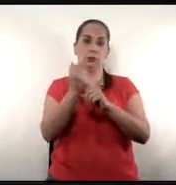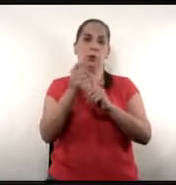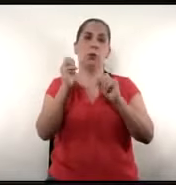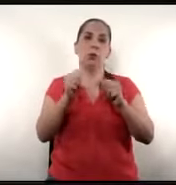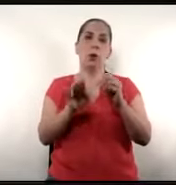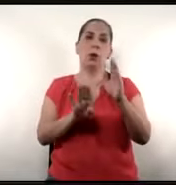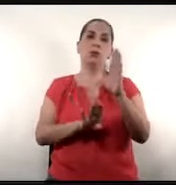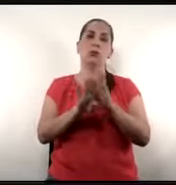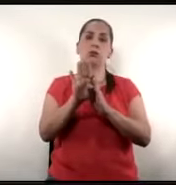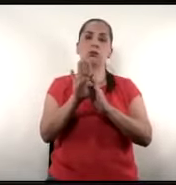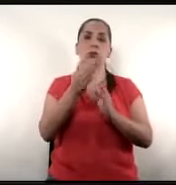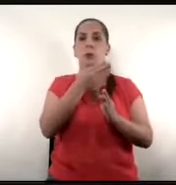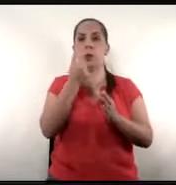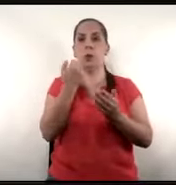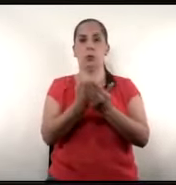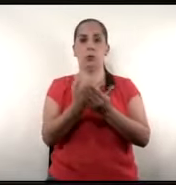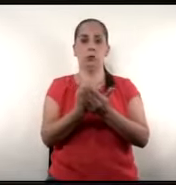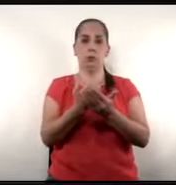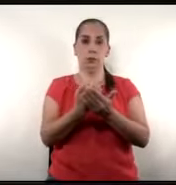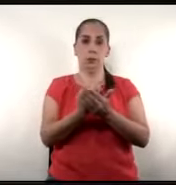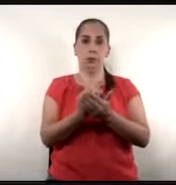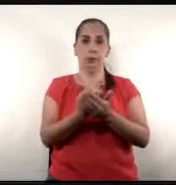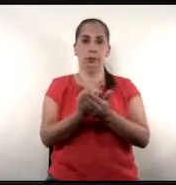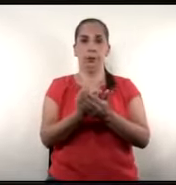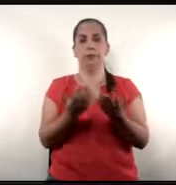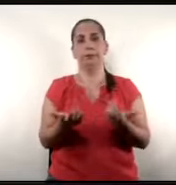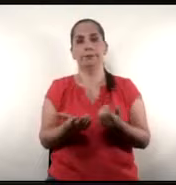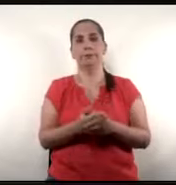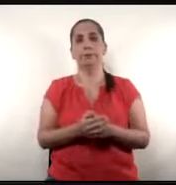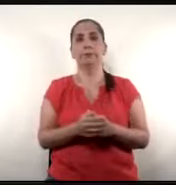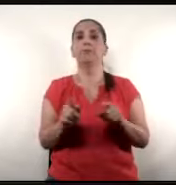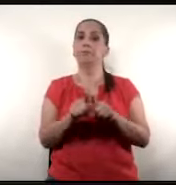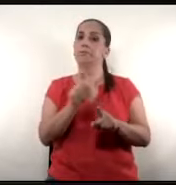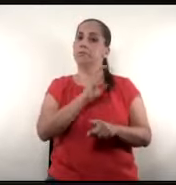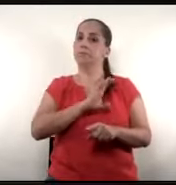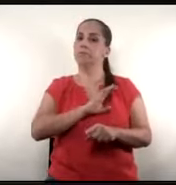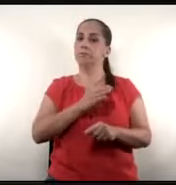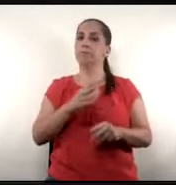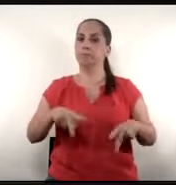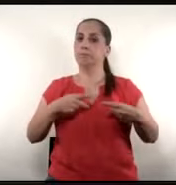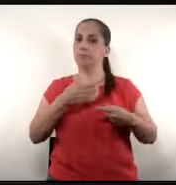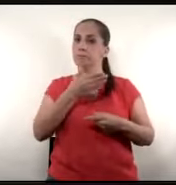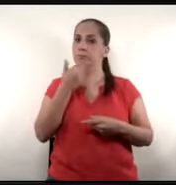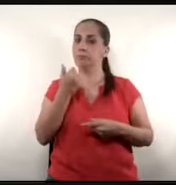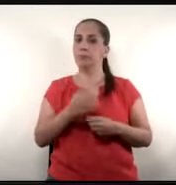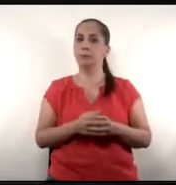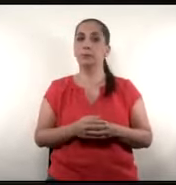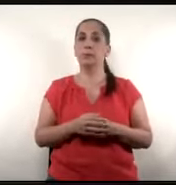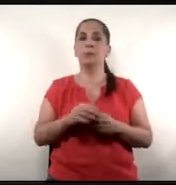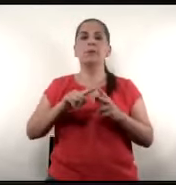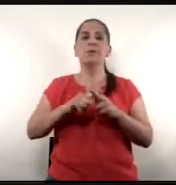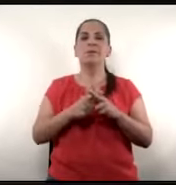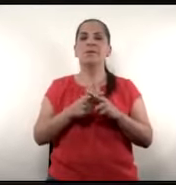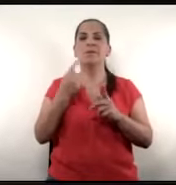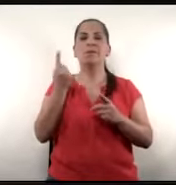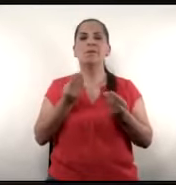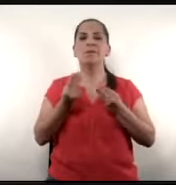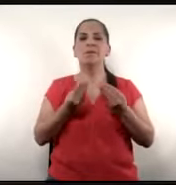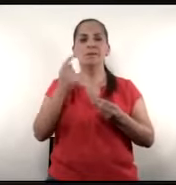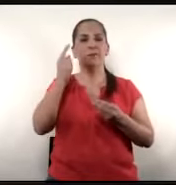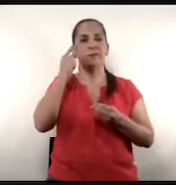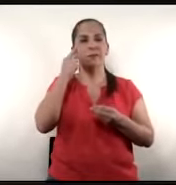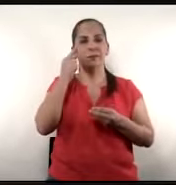una mejor dinámica económica y, por supuesto, una mejor calidad de vida. La iniciativa del CEFIA, Voto